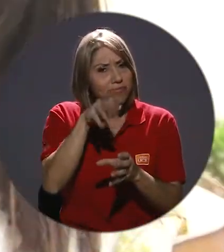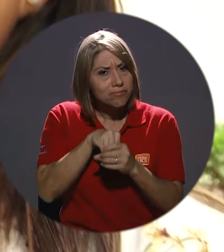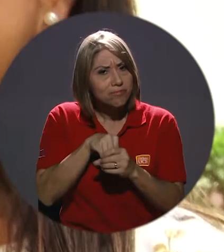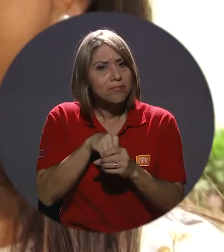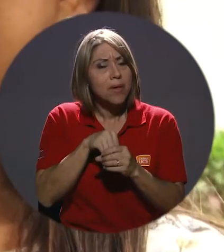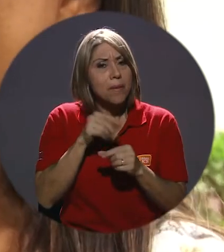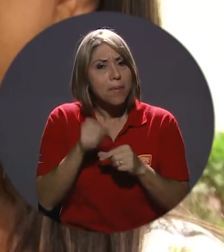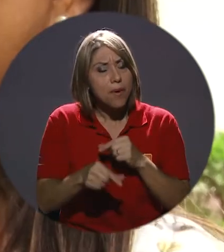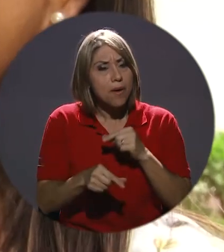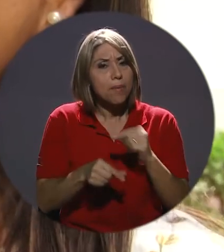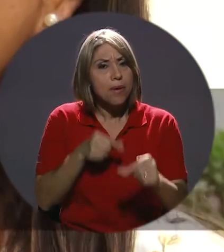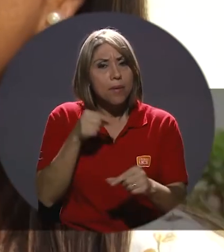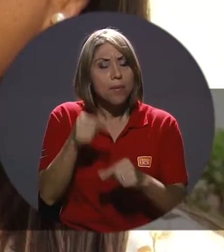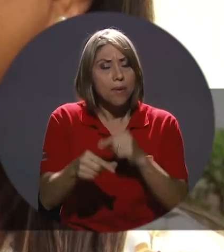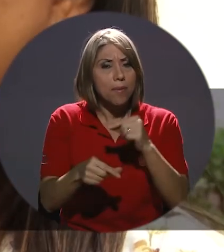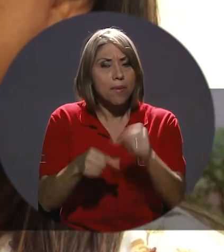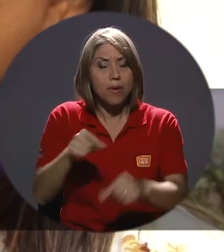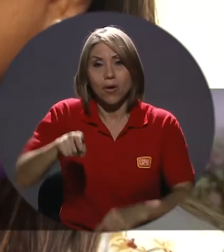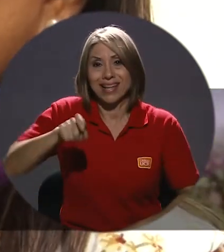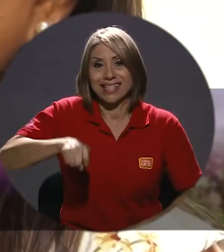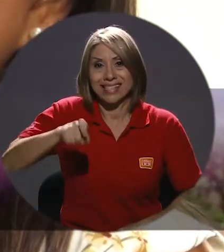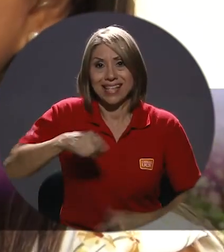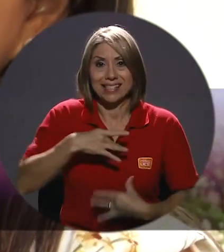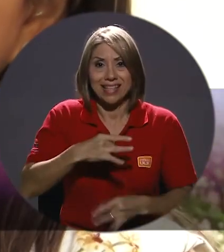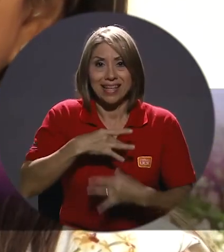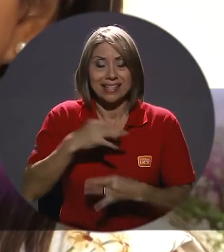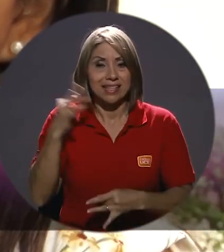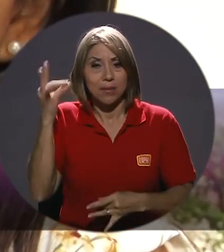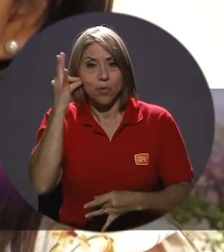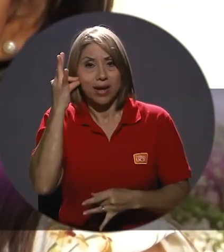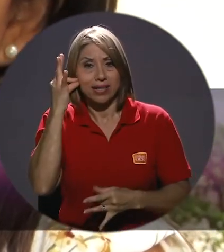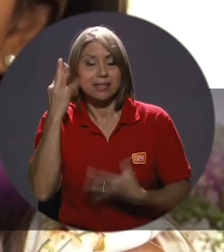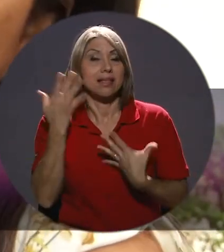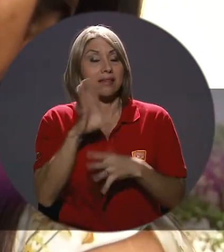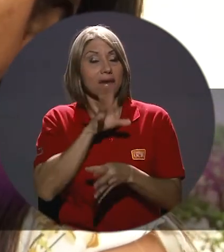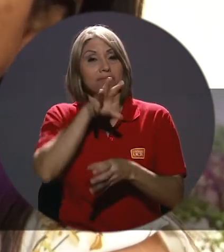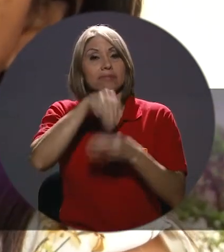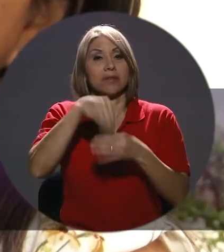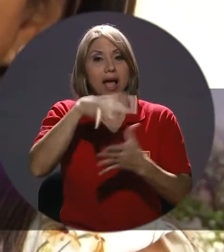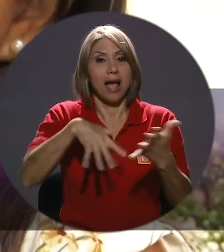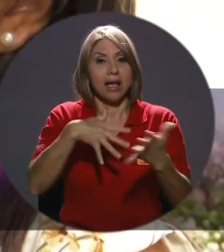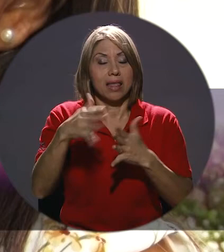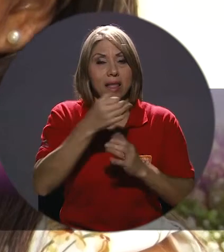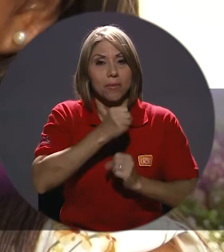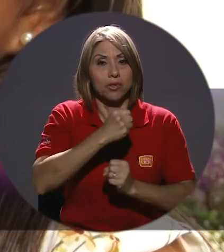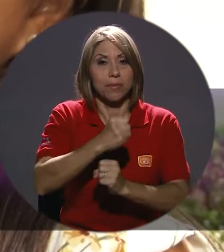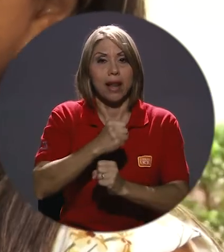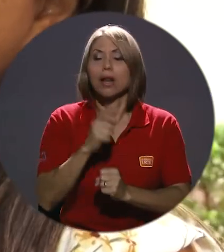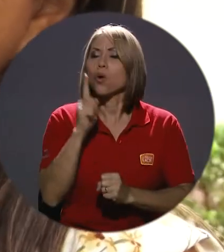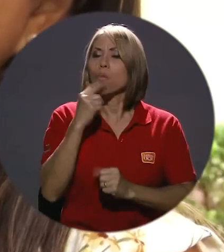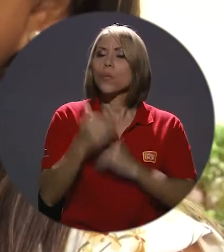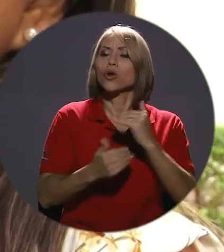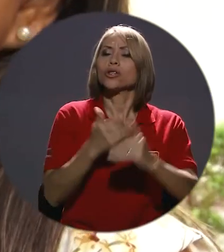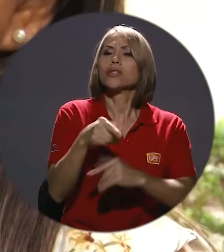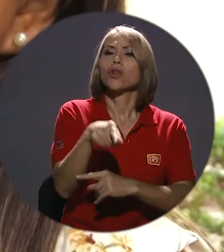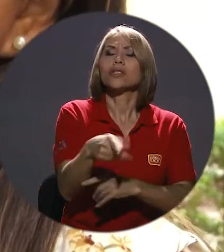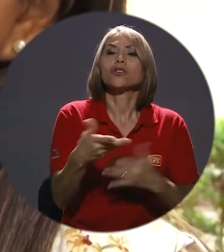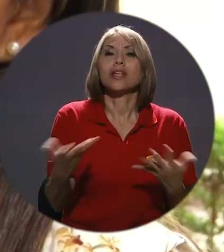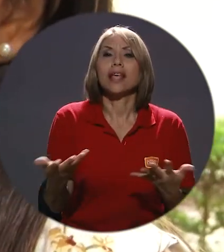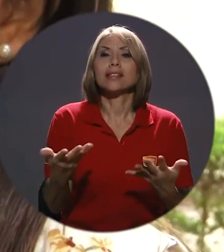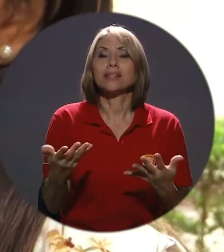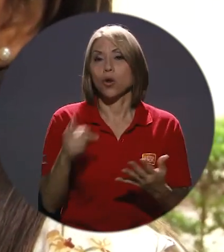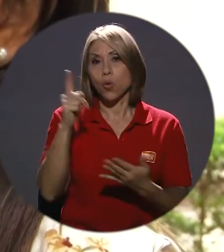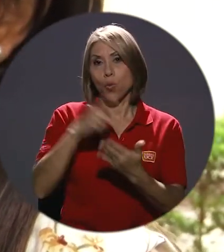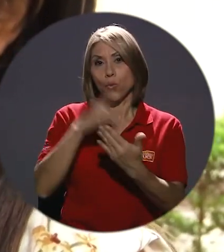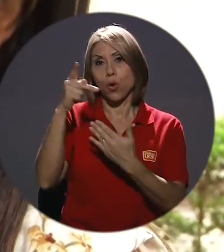La Municipalidad de Heredia ha venido incorporando de manera paulatina las necesidades y los intereses de las mujeres en la agenda municipal. Uno de